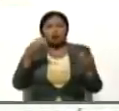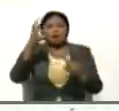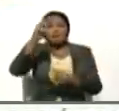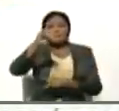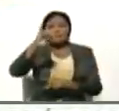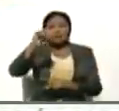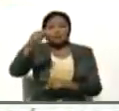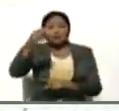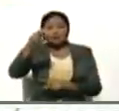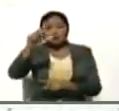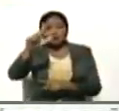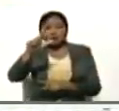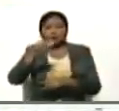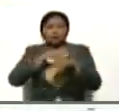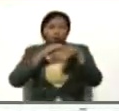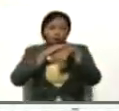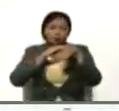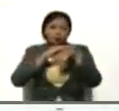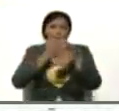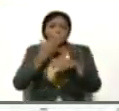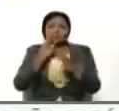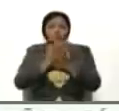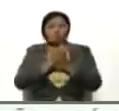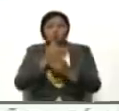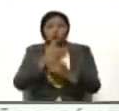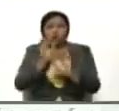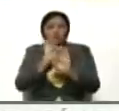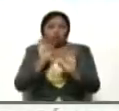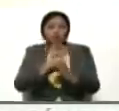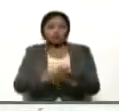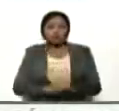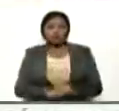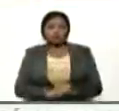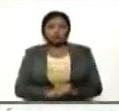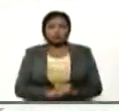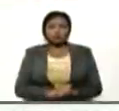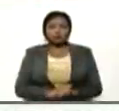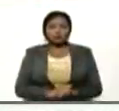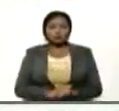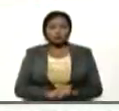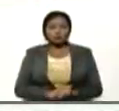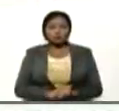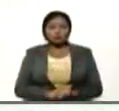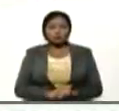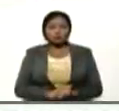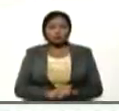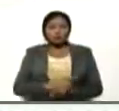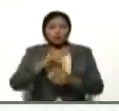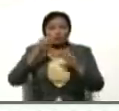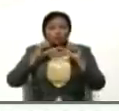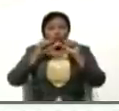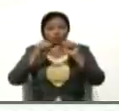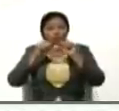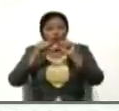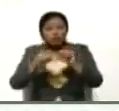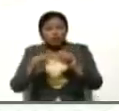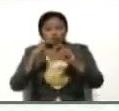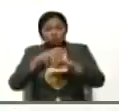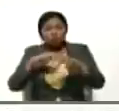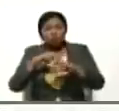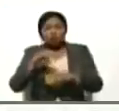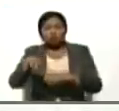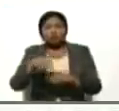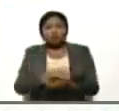Rodríguez. Discúlpeme, compañero, que no lo había nombrado. Miguel Rodríguez. Seguimos revisando los estados en revisión. El